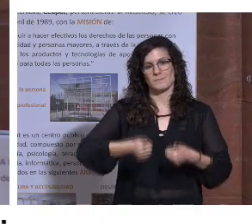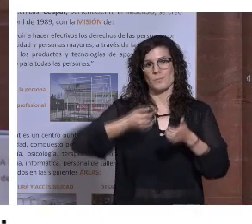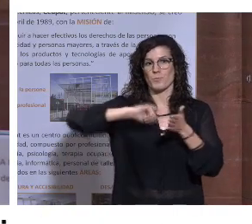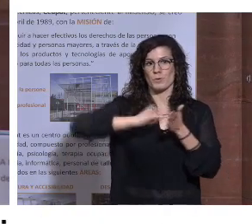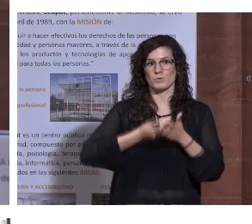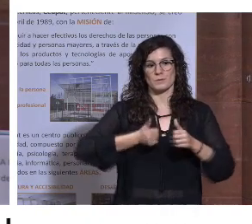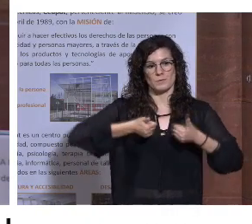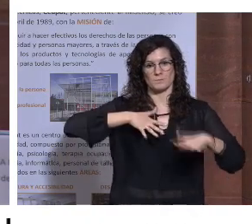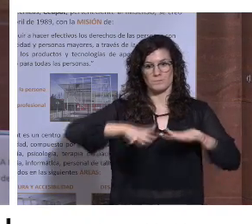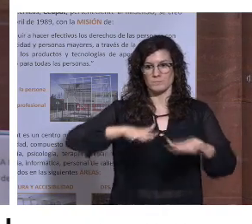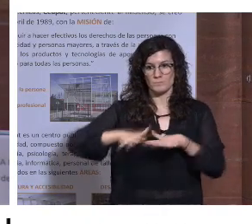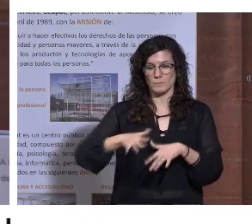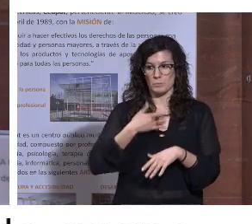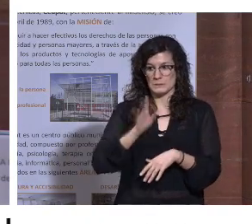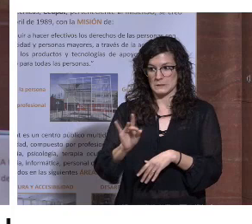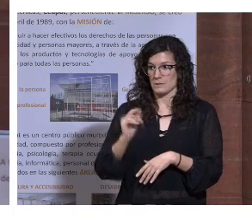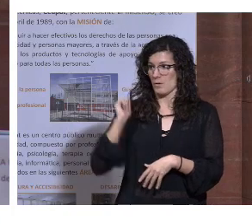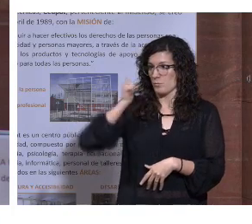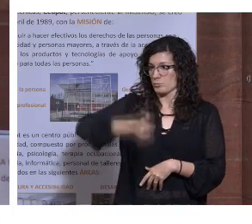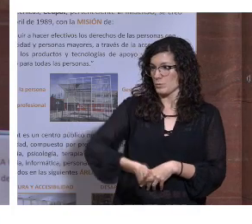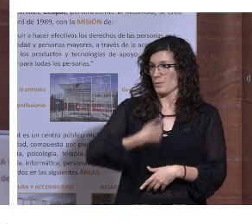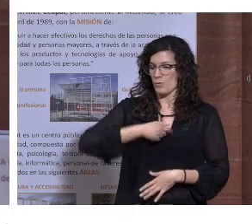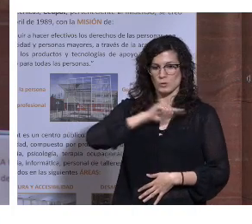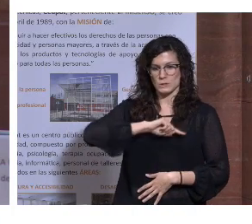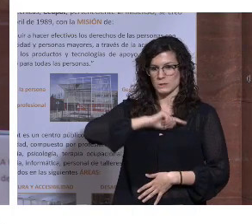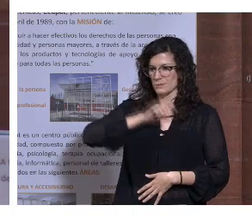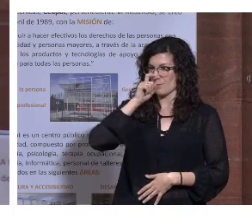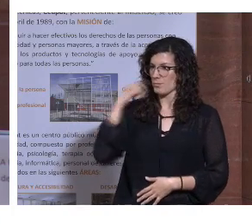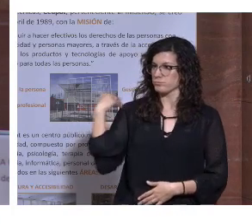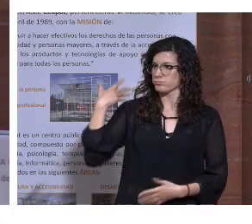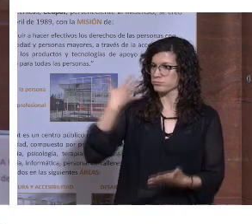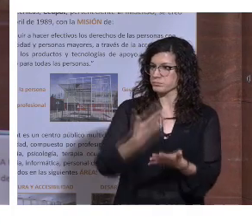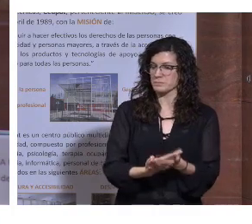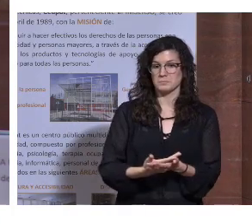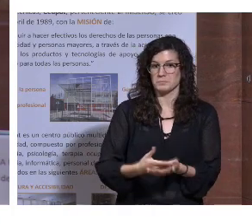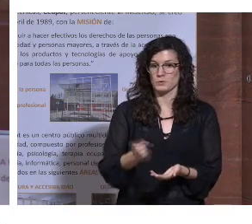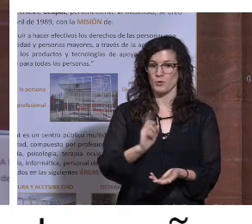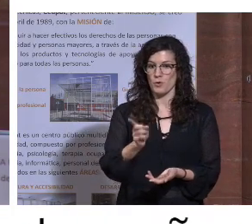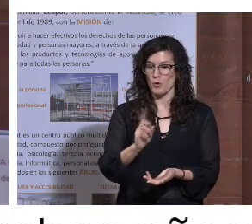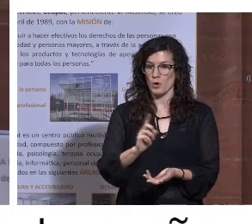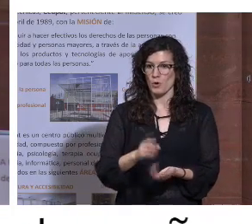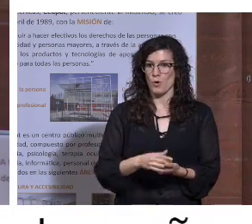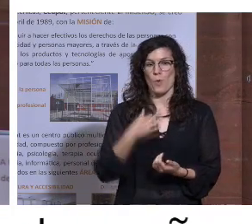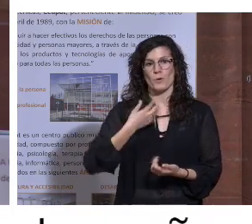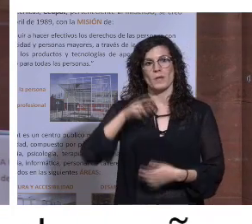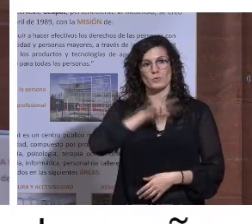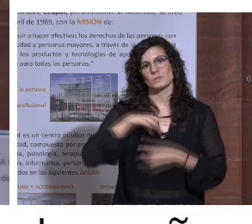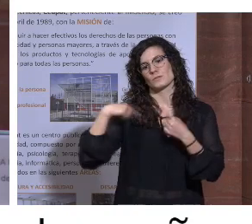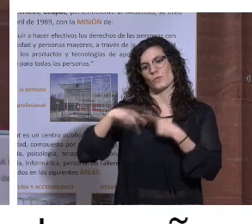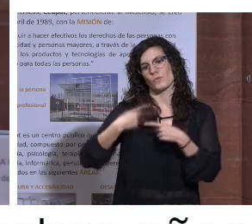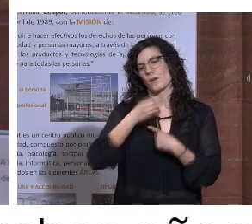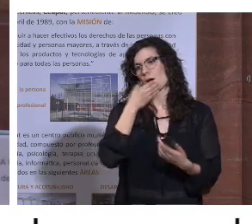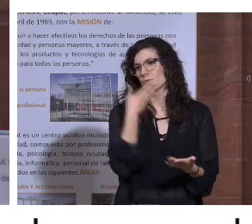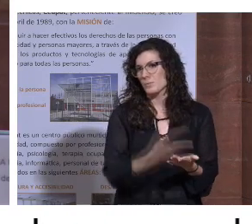pues sí, son muchos años, pero la verdad es que no siento el peso de a lo mejor de la rutina o del